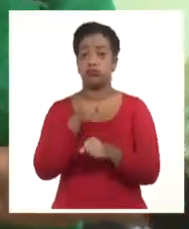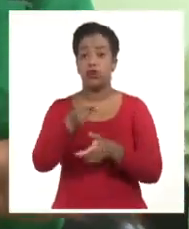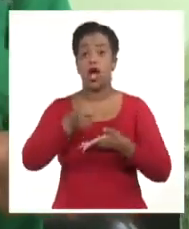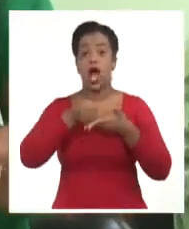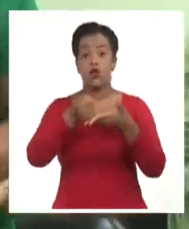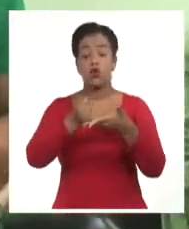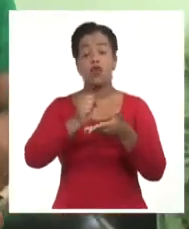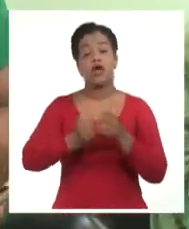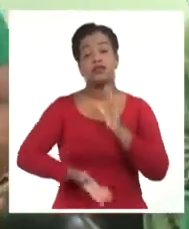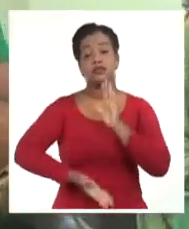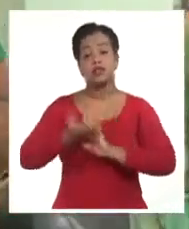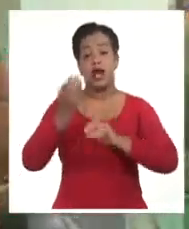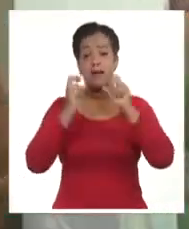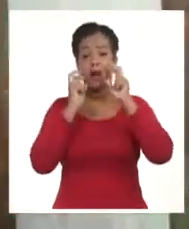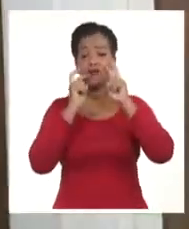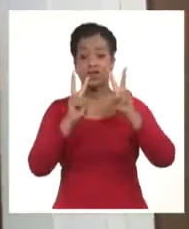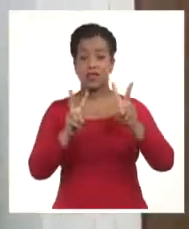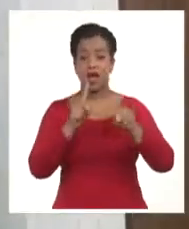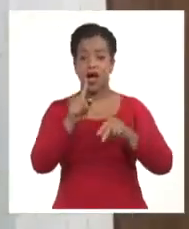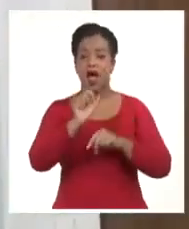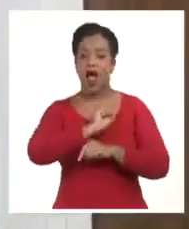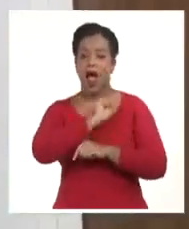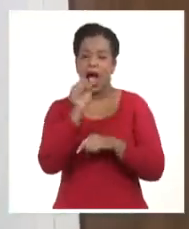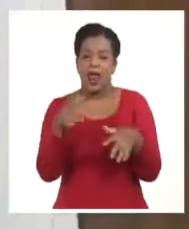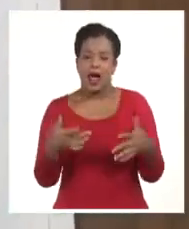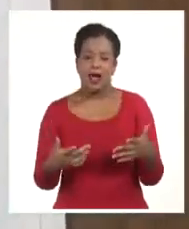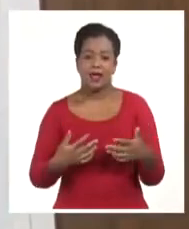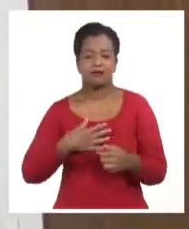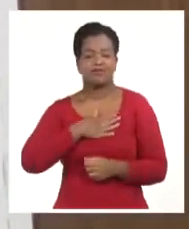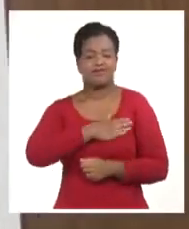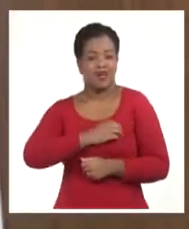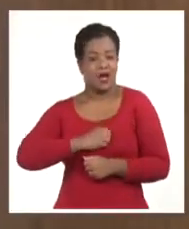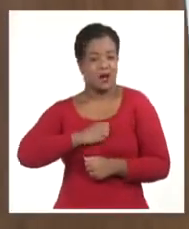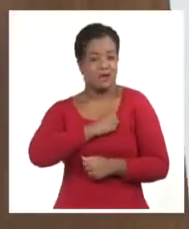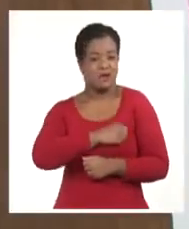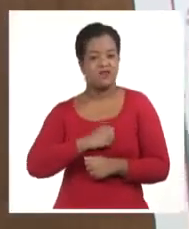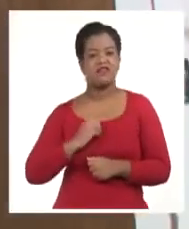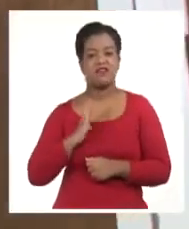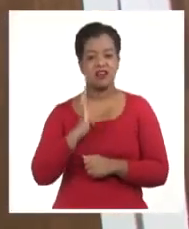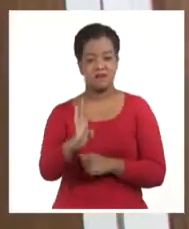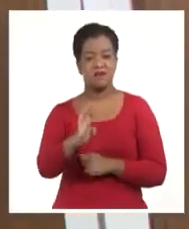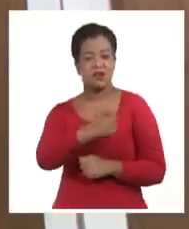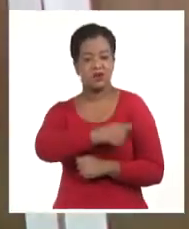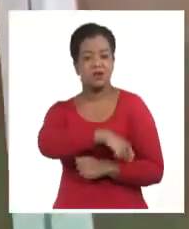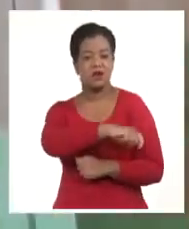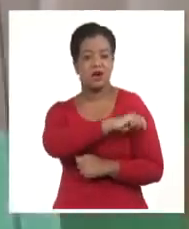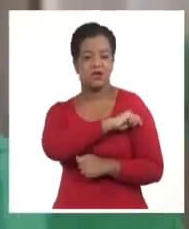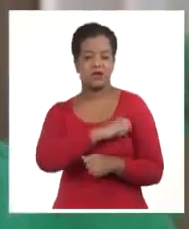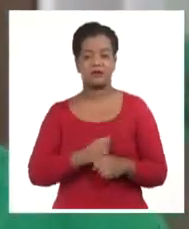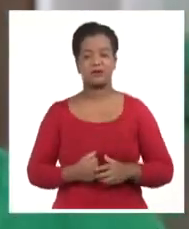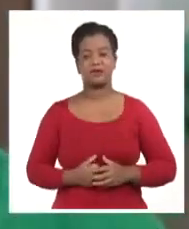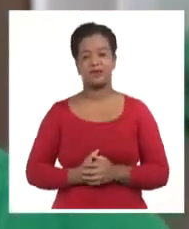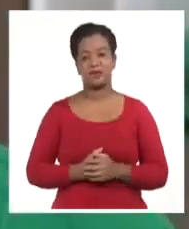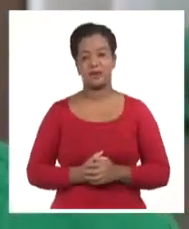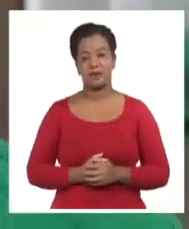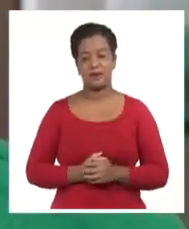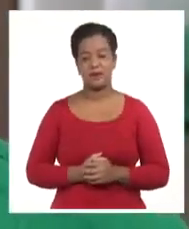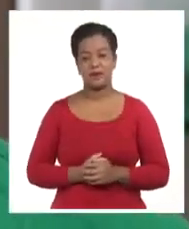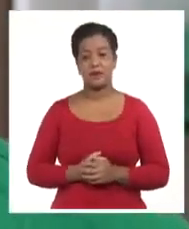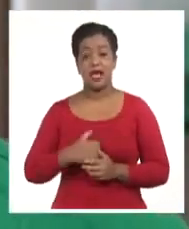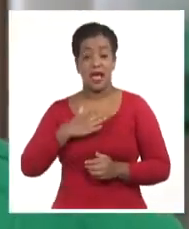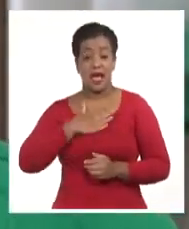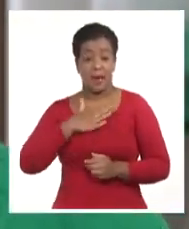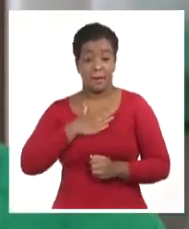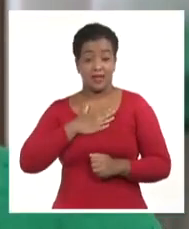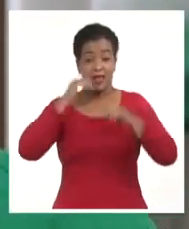salvar vidas. Ganan así el cariño y el respeto de su pueblo. La satisfacción más grande que me da a mí y al resto de mis compañeros, así como